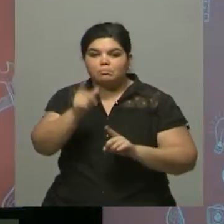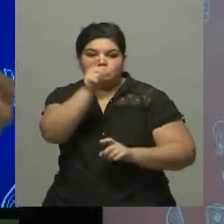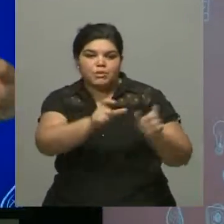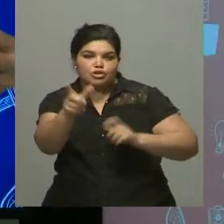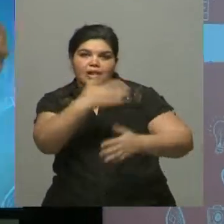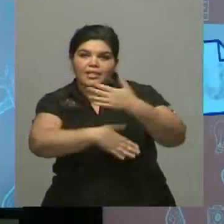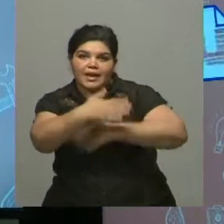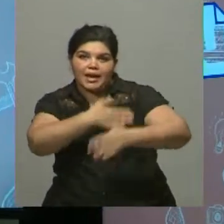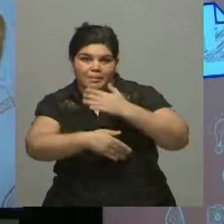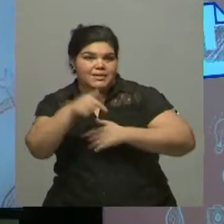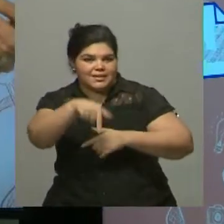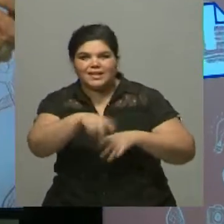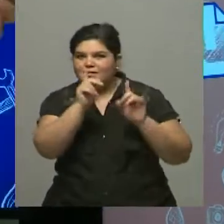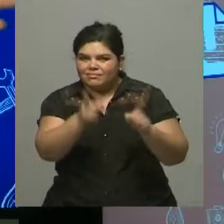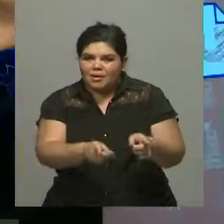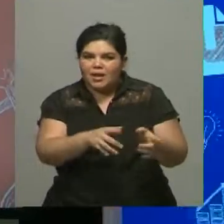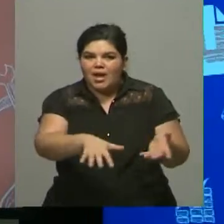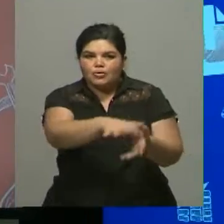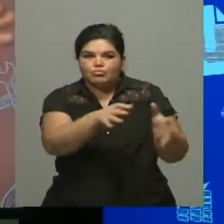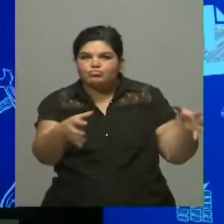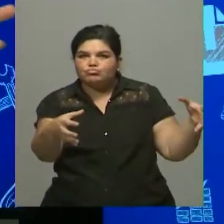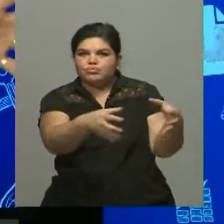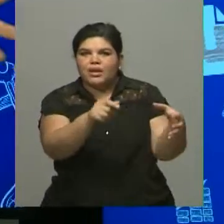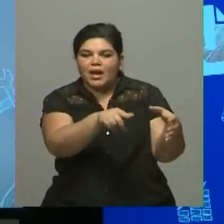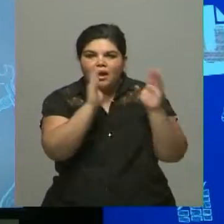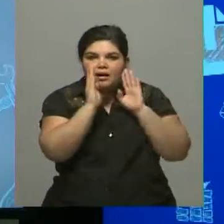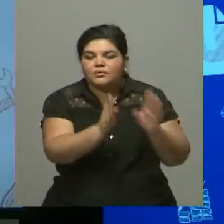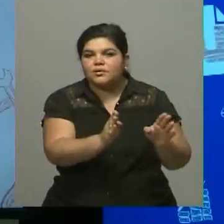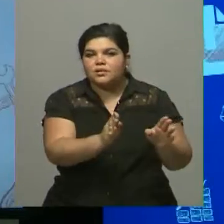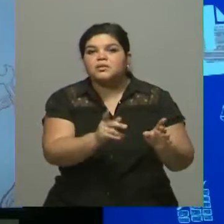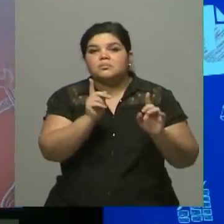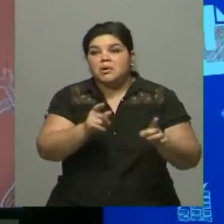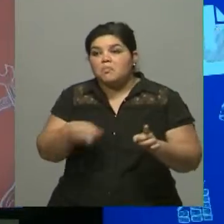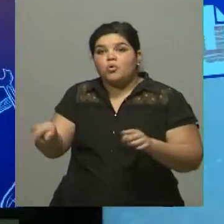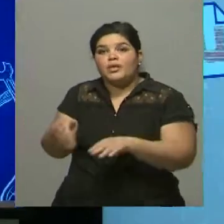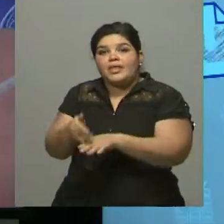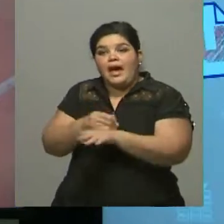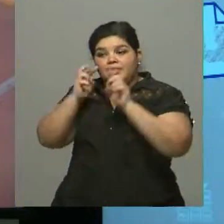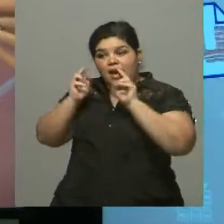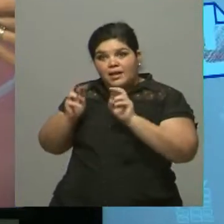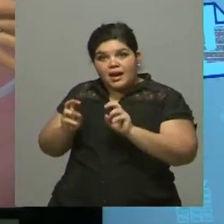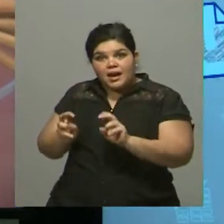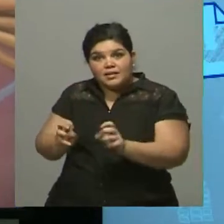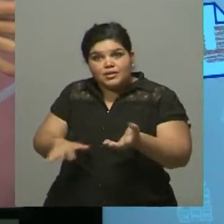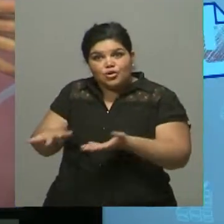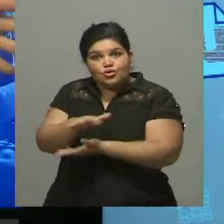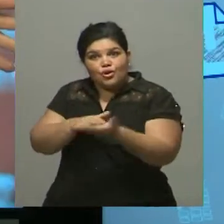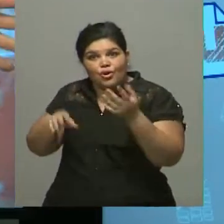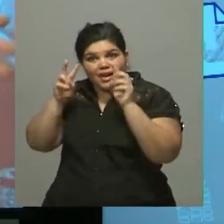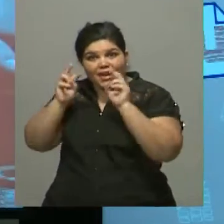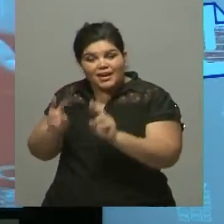Digo, también la idea es poder llegar a todos lados a través de los estudios que van basados en el aporte que hace la